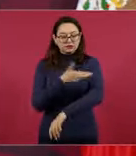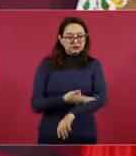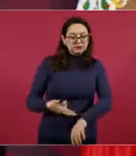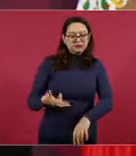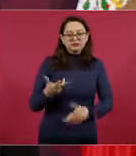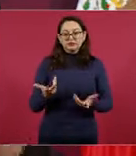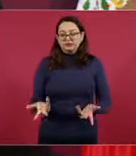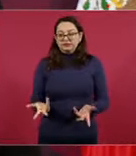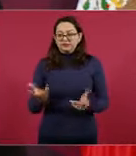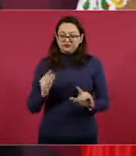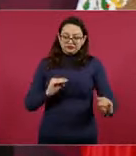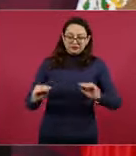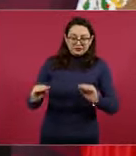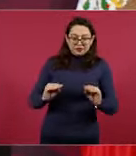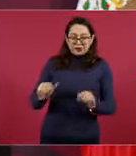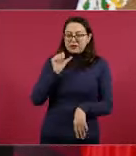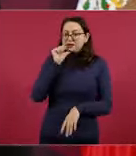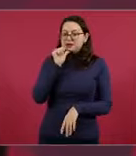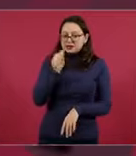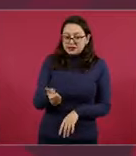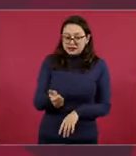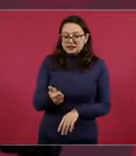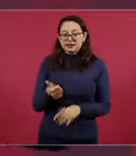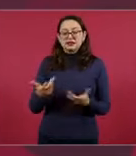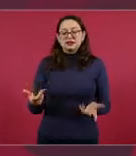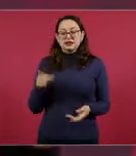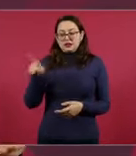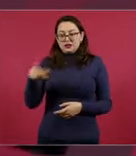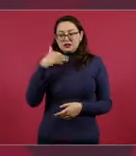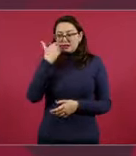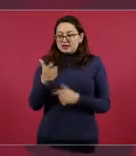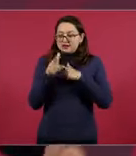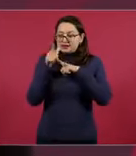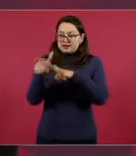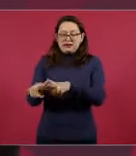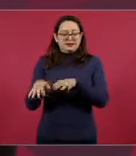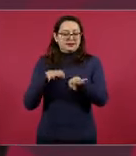no actuemos y que ellos sigan destruyendo